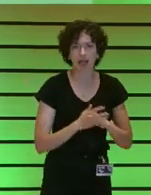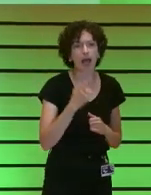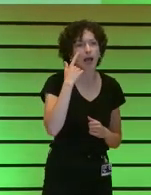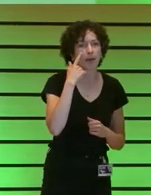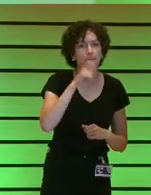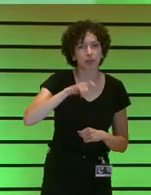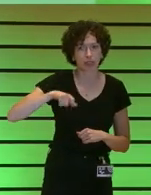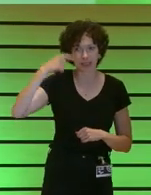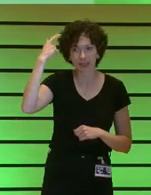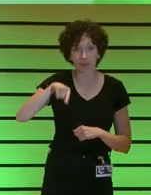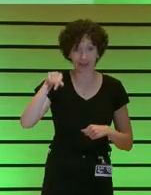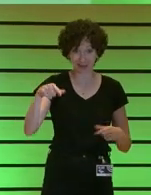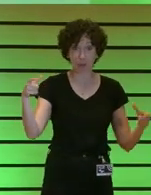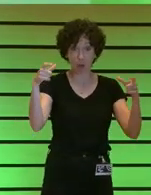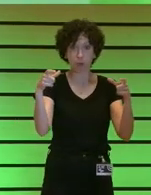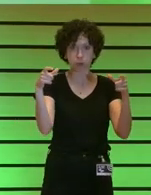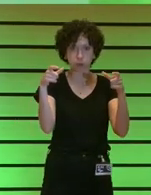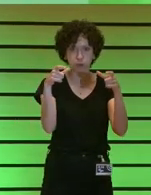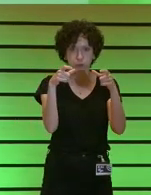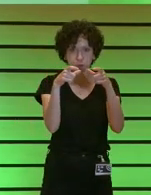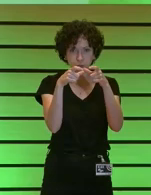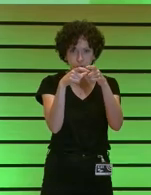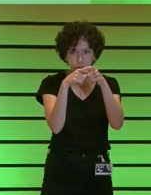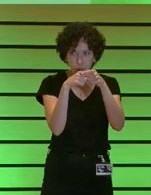la mano los que sepan que ese agujero se está cerrando